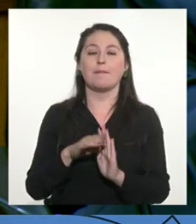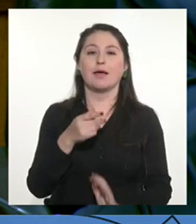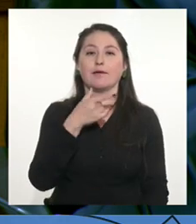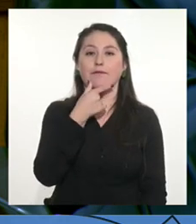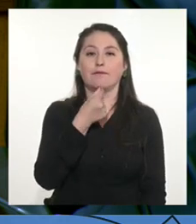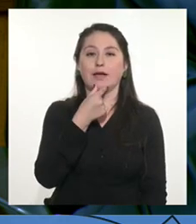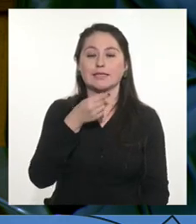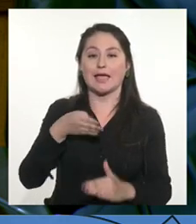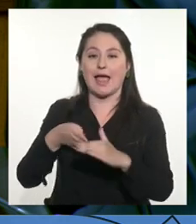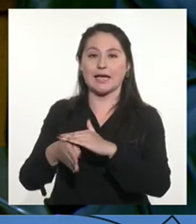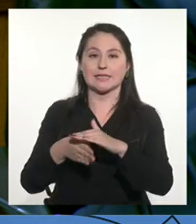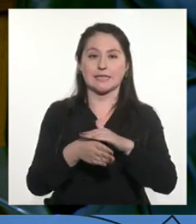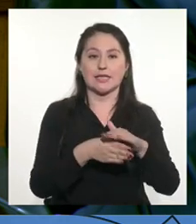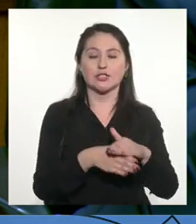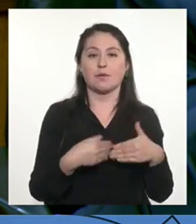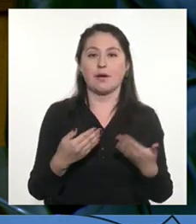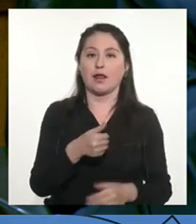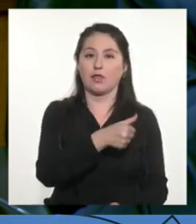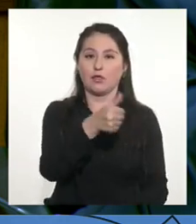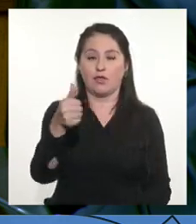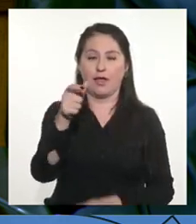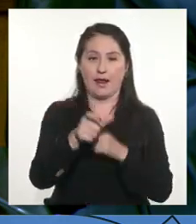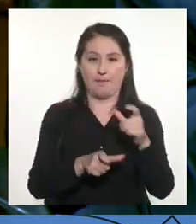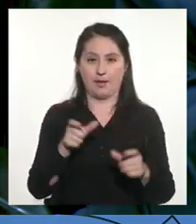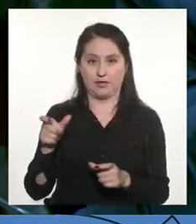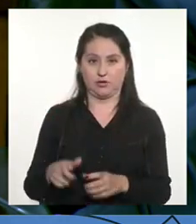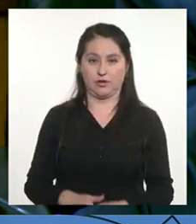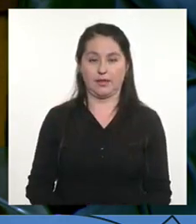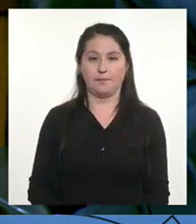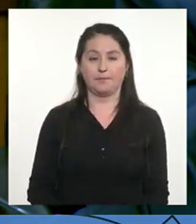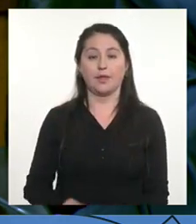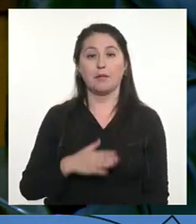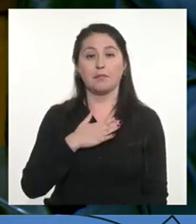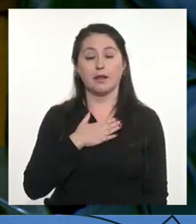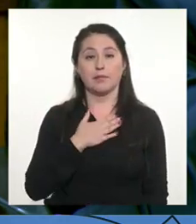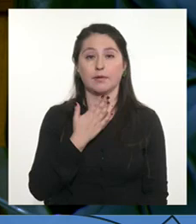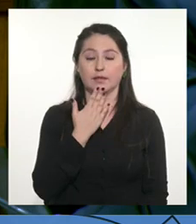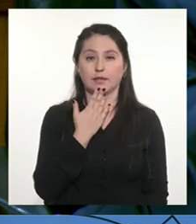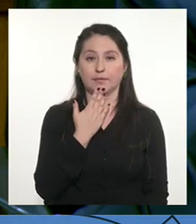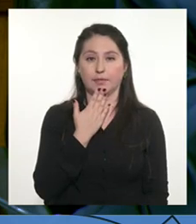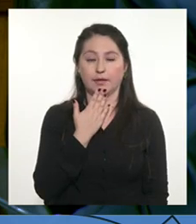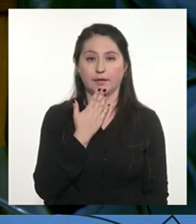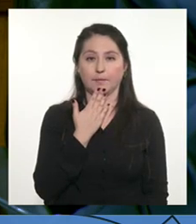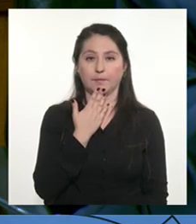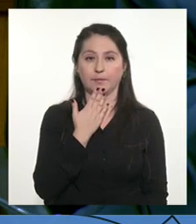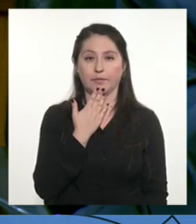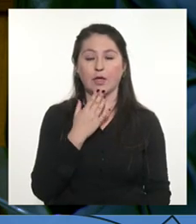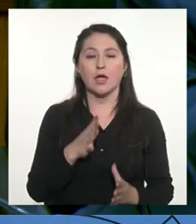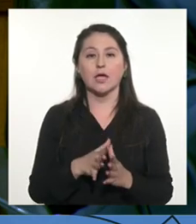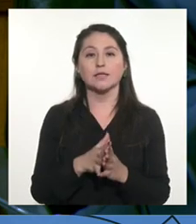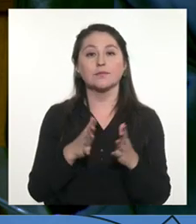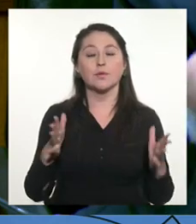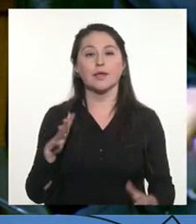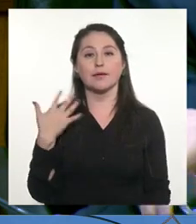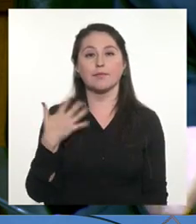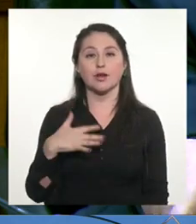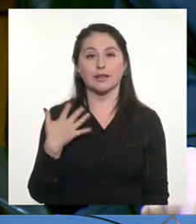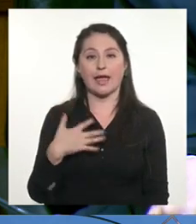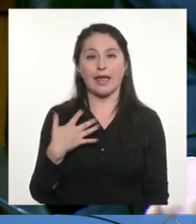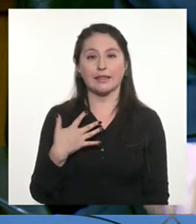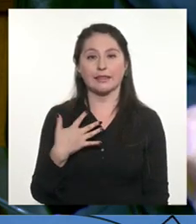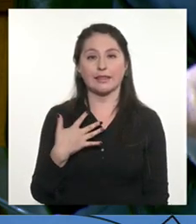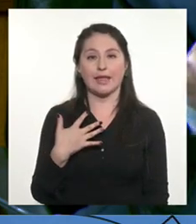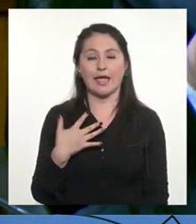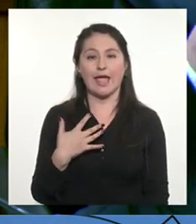acceso para todas las personas me parece a mí también que es muy importante el carácter oficial